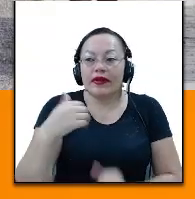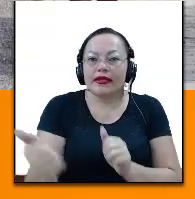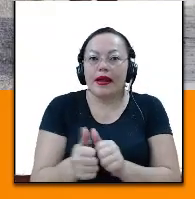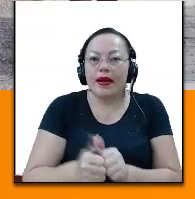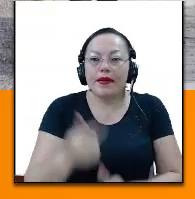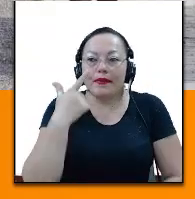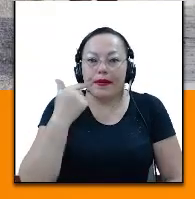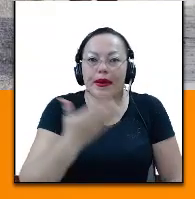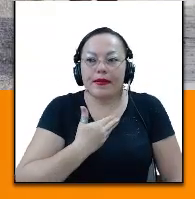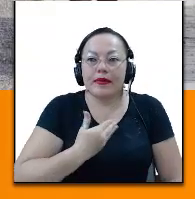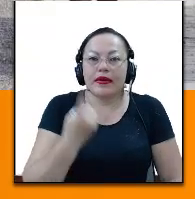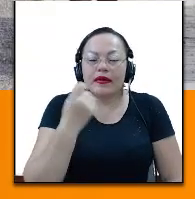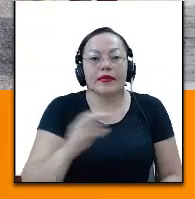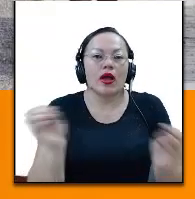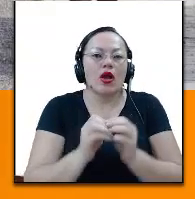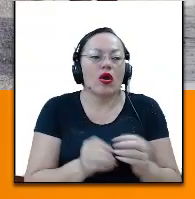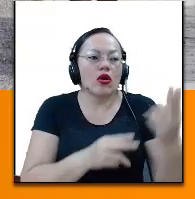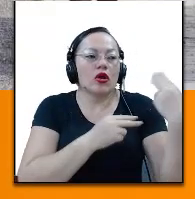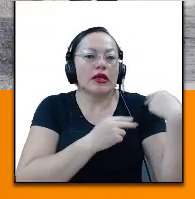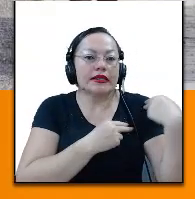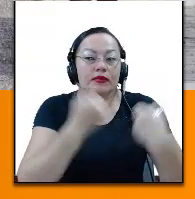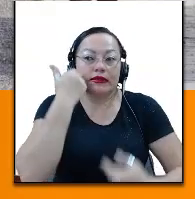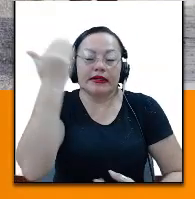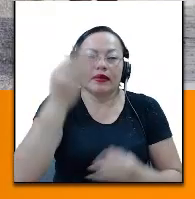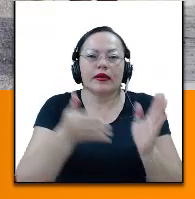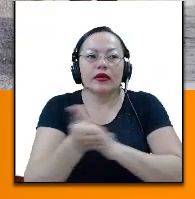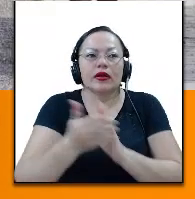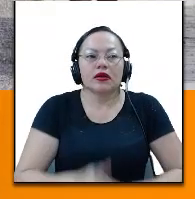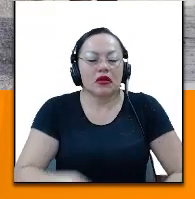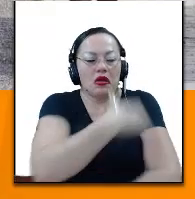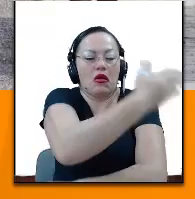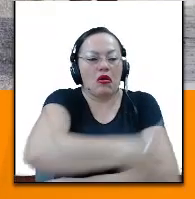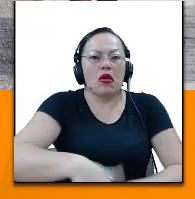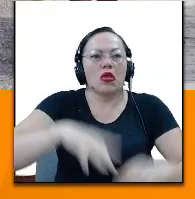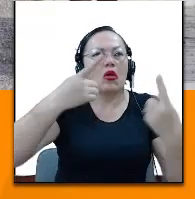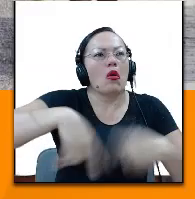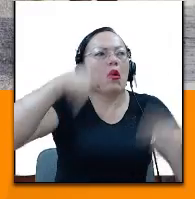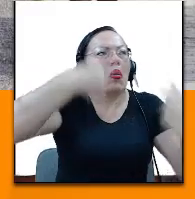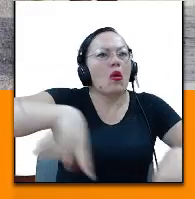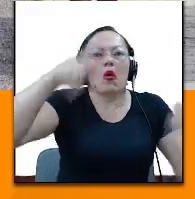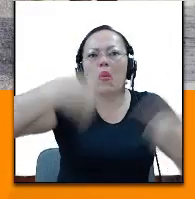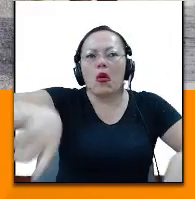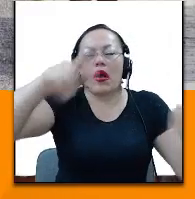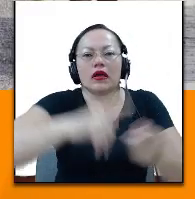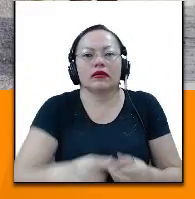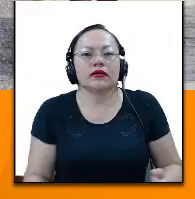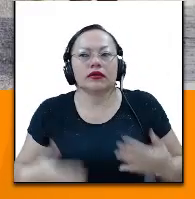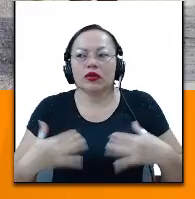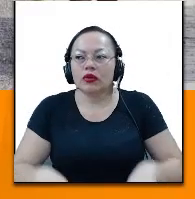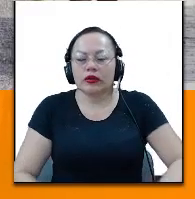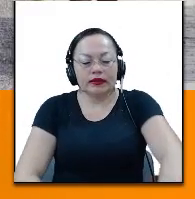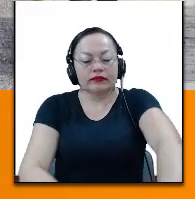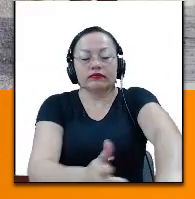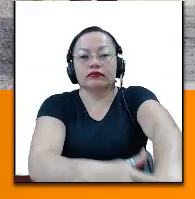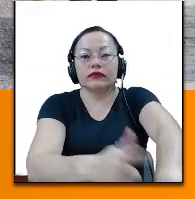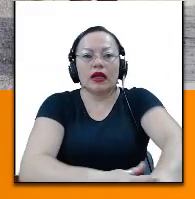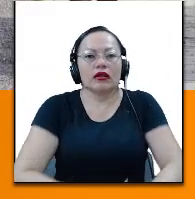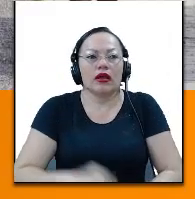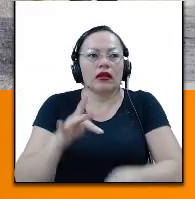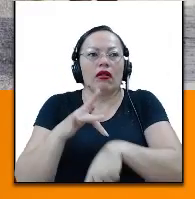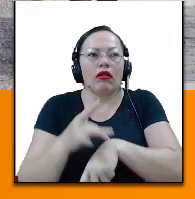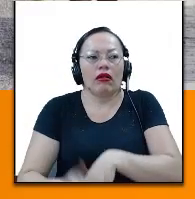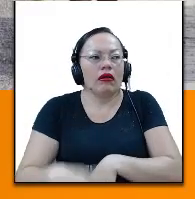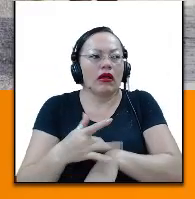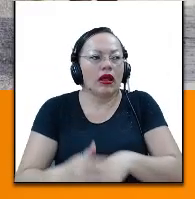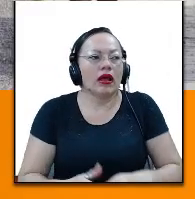o las personas que tengan su custodia y estén en la calle durante el tiempo que trate esta circulación o